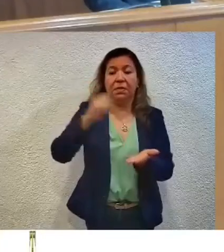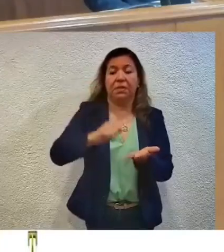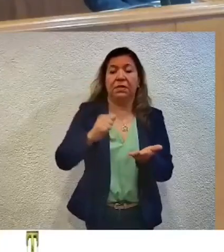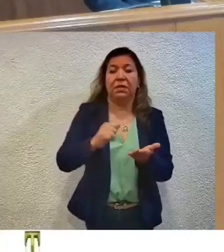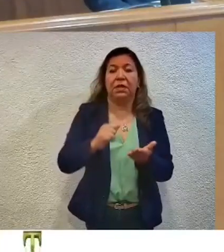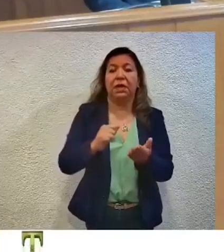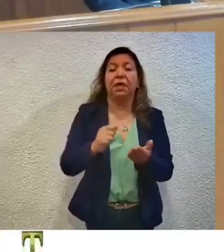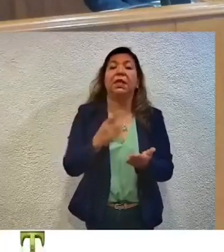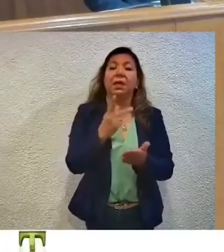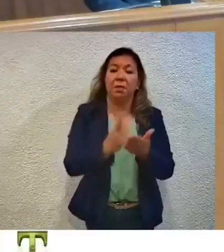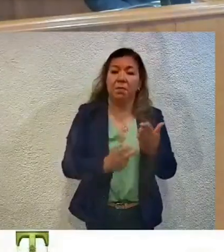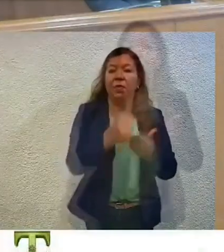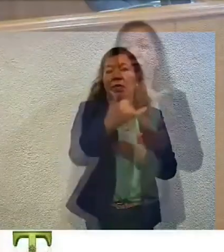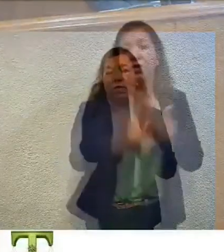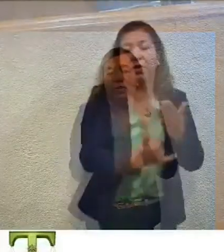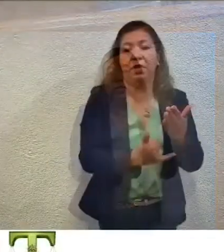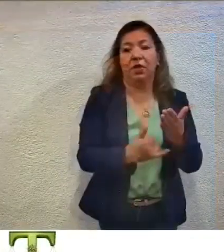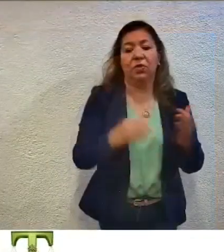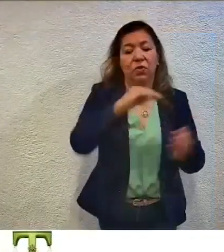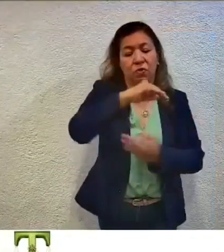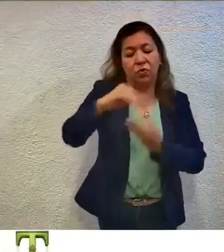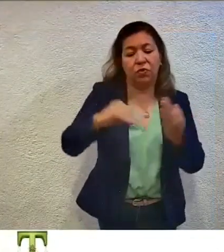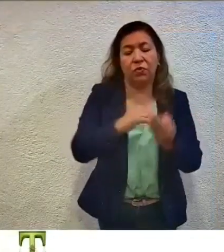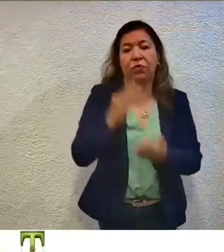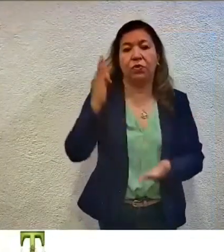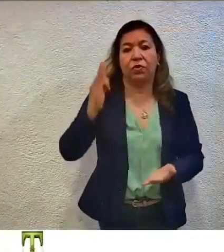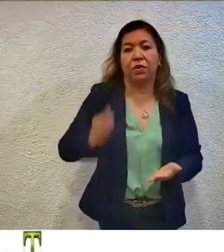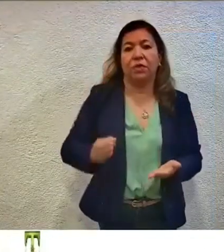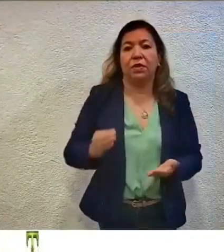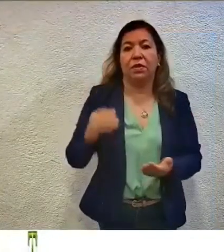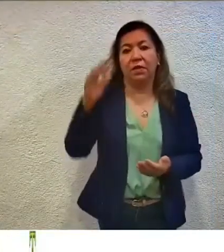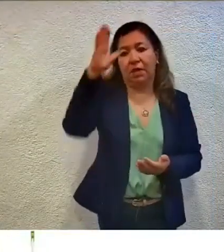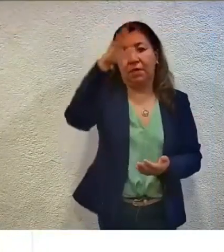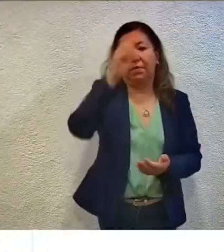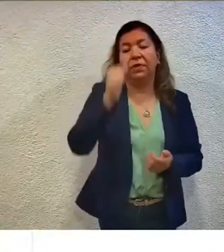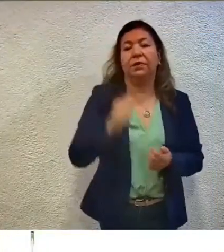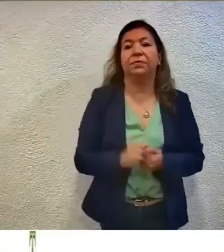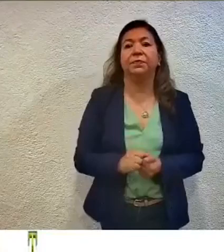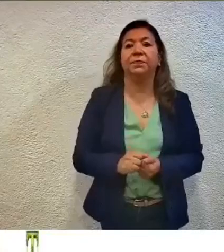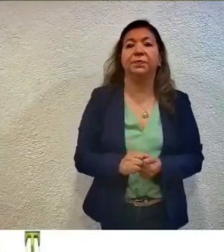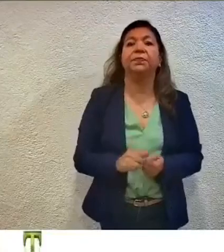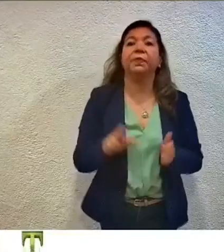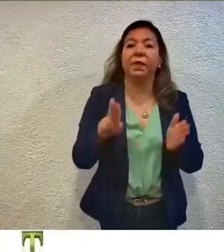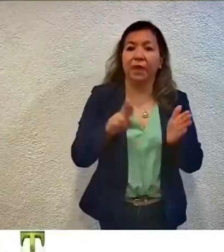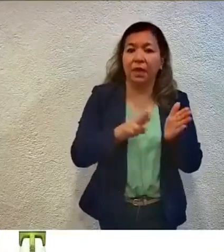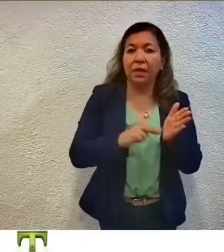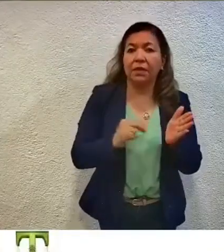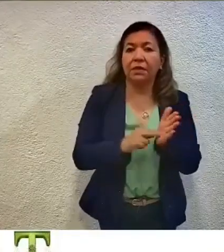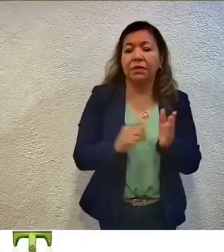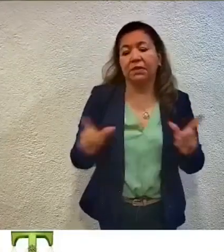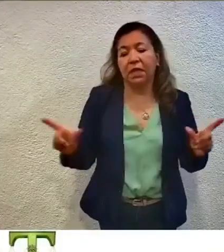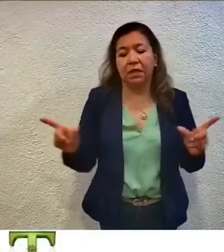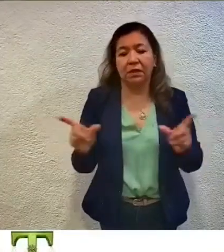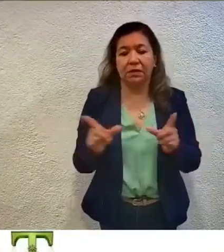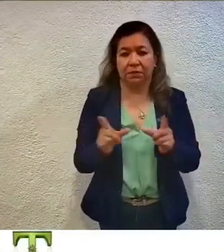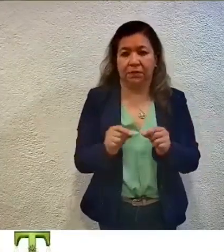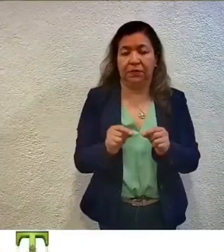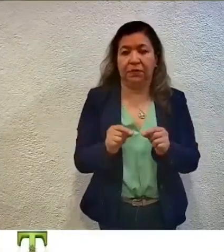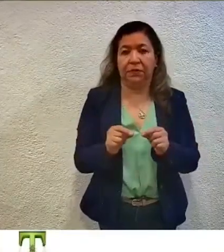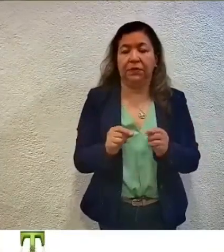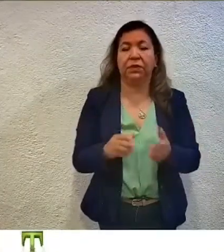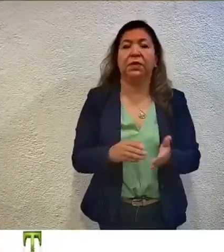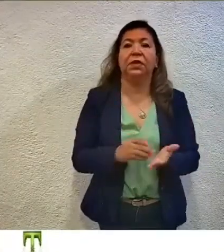proyecto de resolución fue aprobado por unanimidad de votos. Gracias, secretaria. Sírvase recabar las firmas a la conclusión de esta sesión